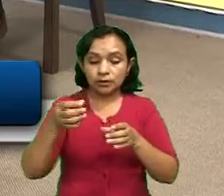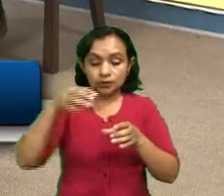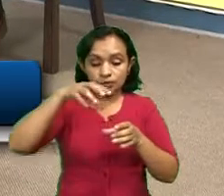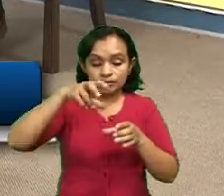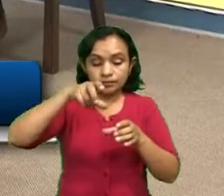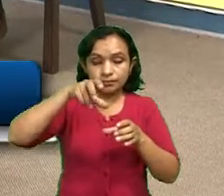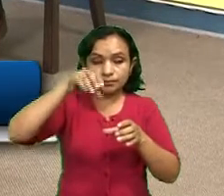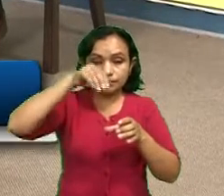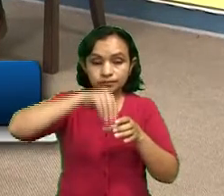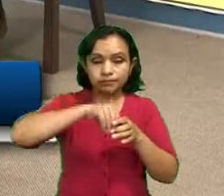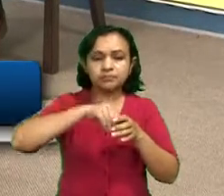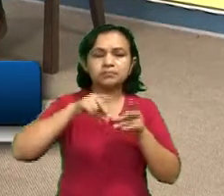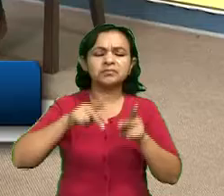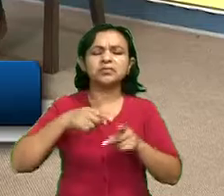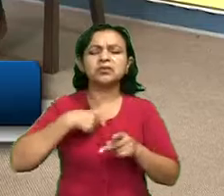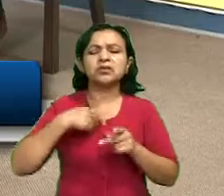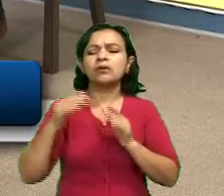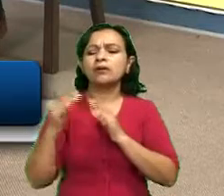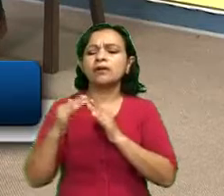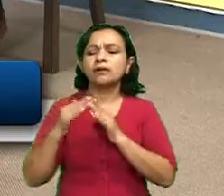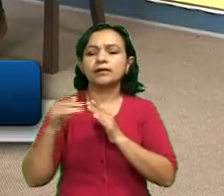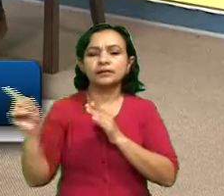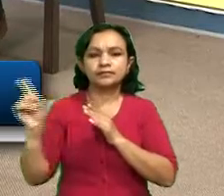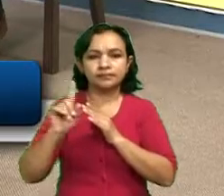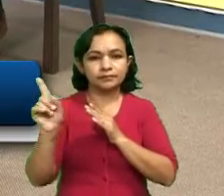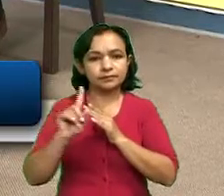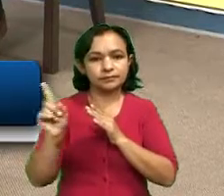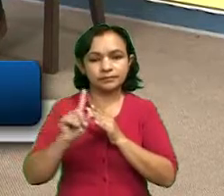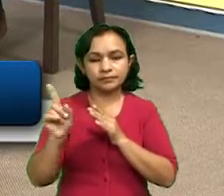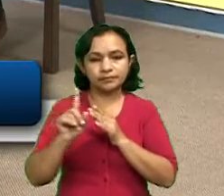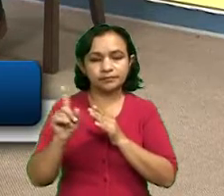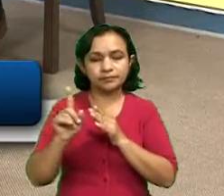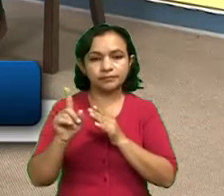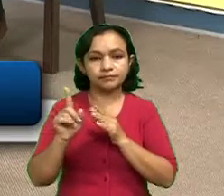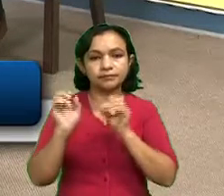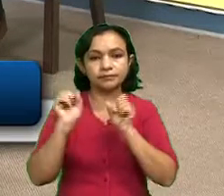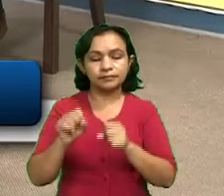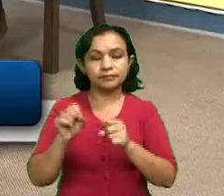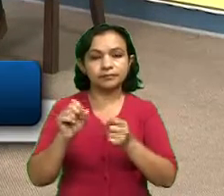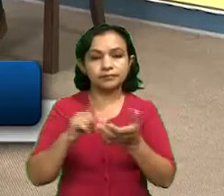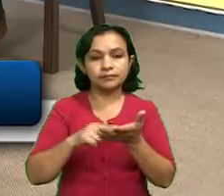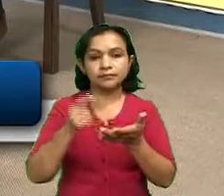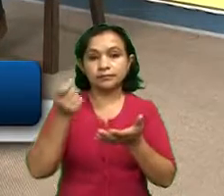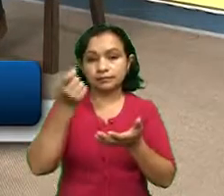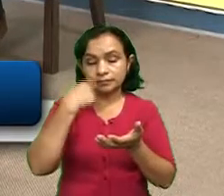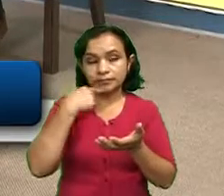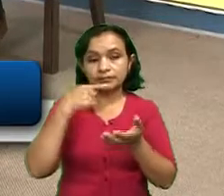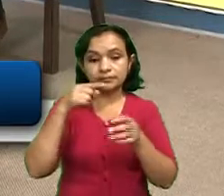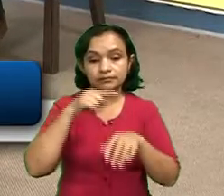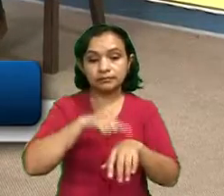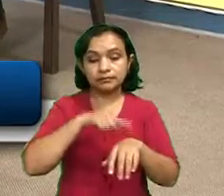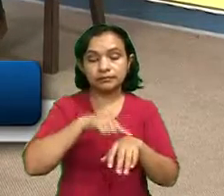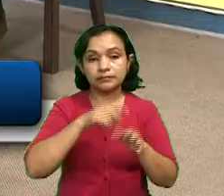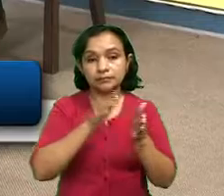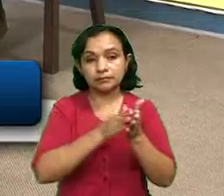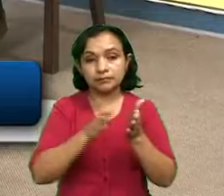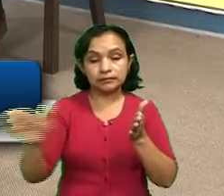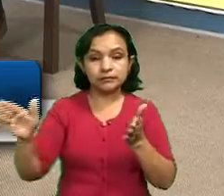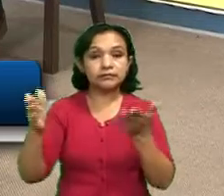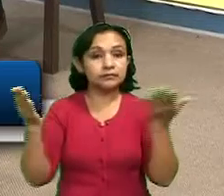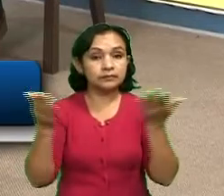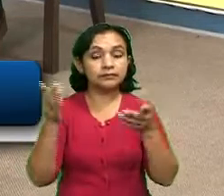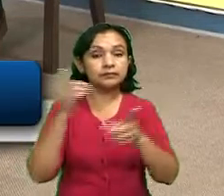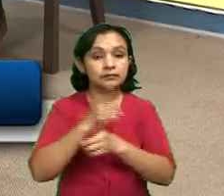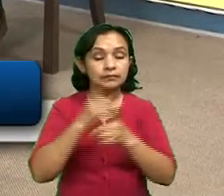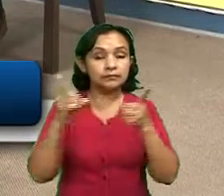su casa. Porque a veces hay pacientes que dicen, no, yo vivo aquí en la esquina, pero igual expone al medicamento a cierto tiempo fuera de su ambiente como